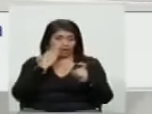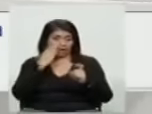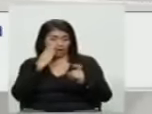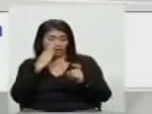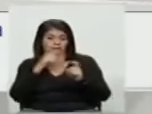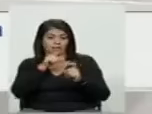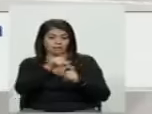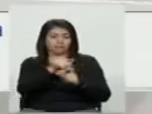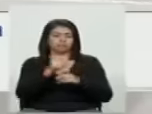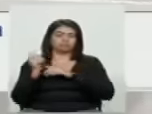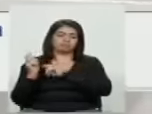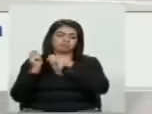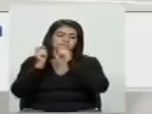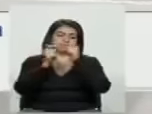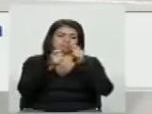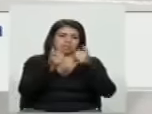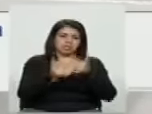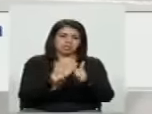a Elon Musk,